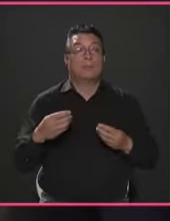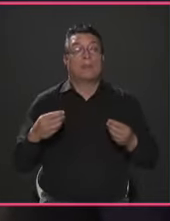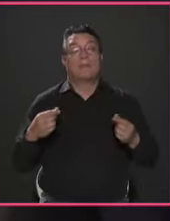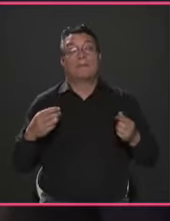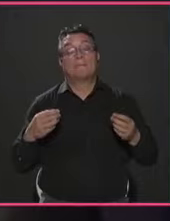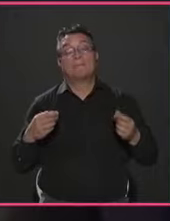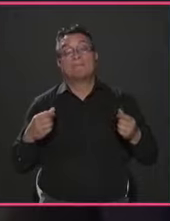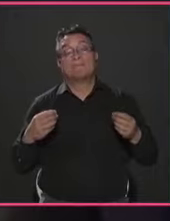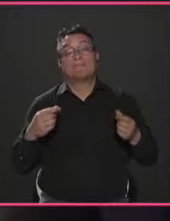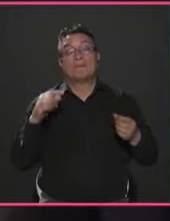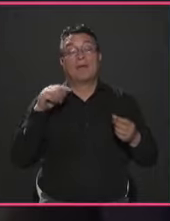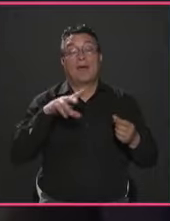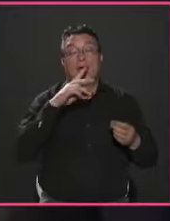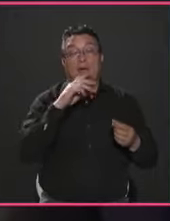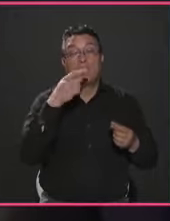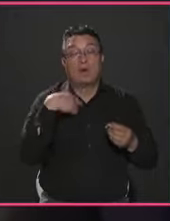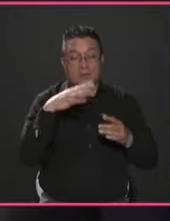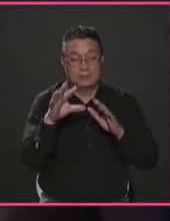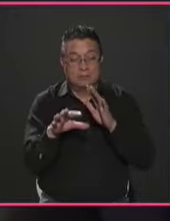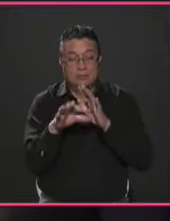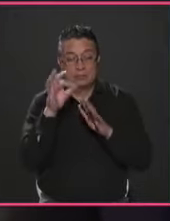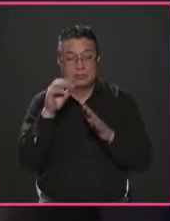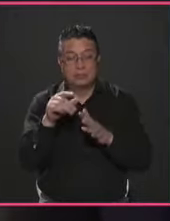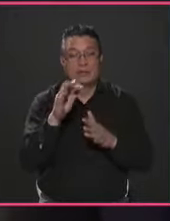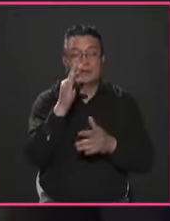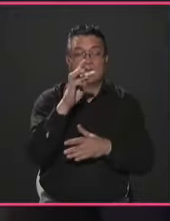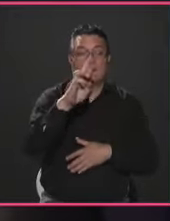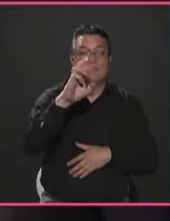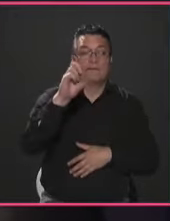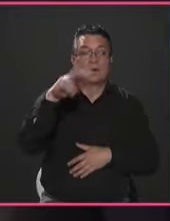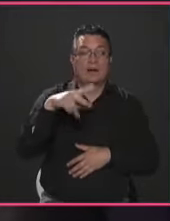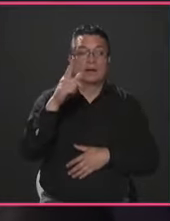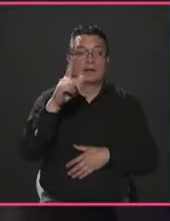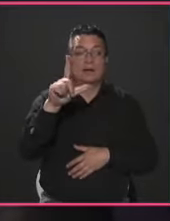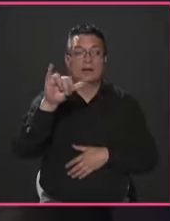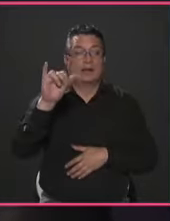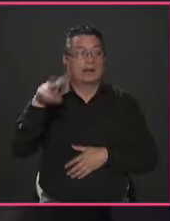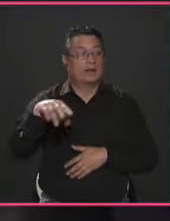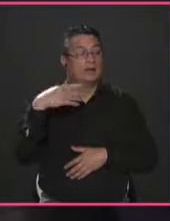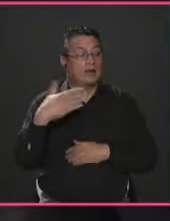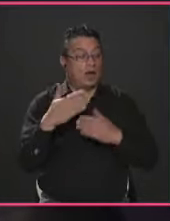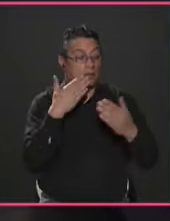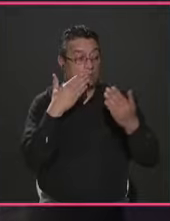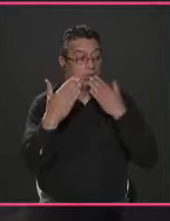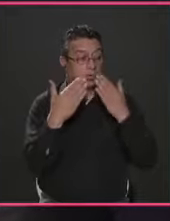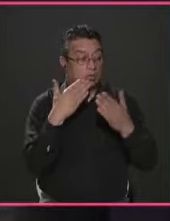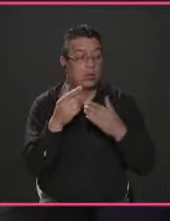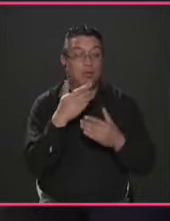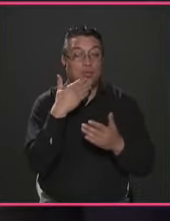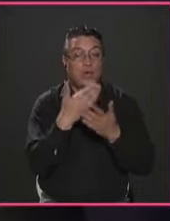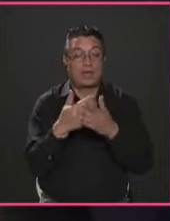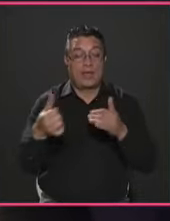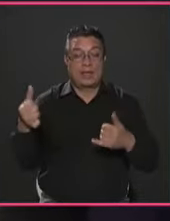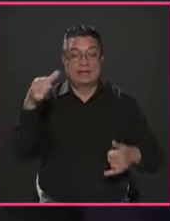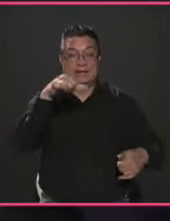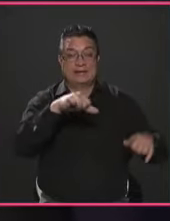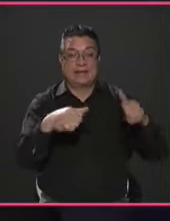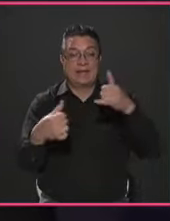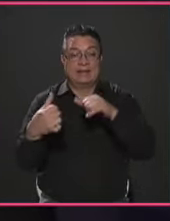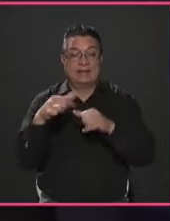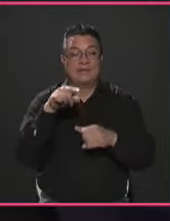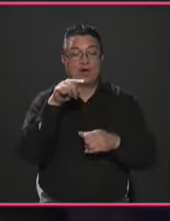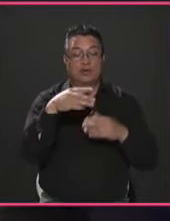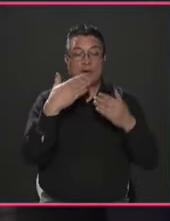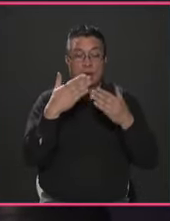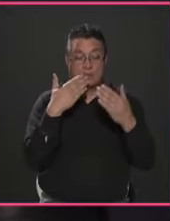es descubierto por rosel frankin es que cuando hablamos con los científicos Life